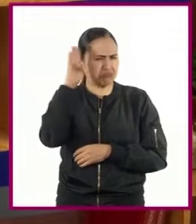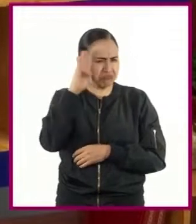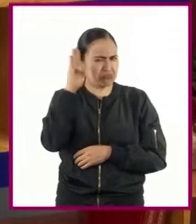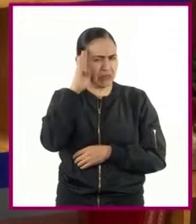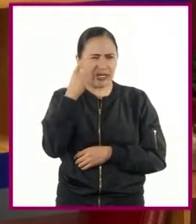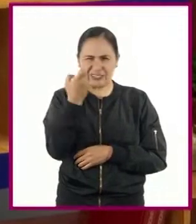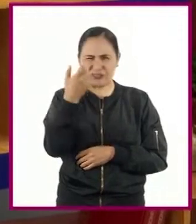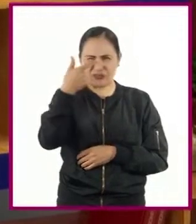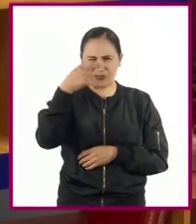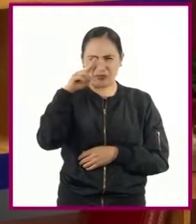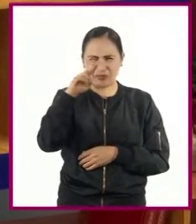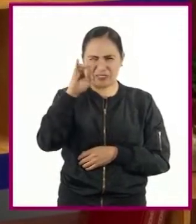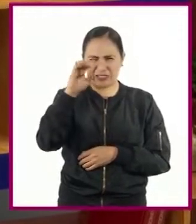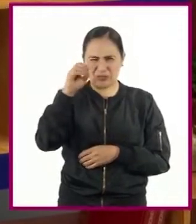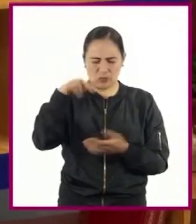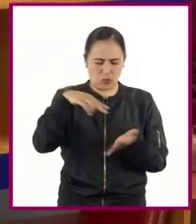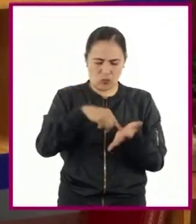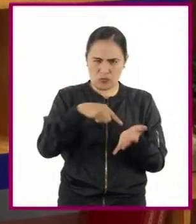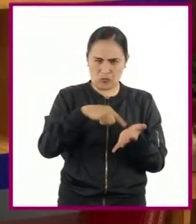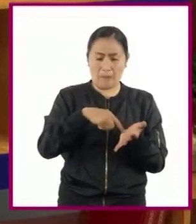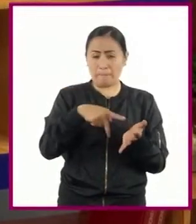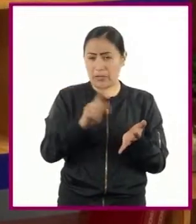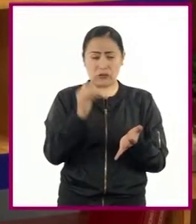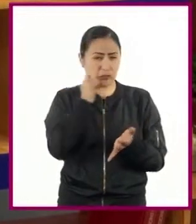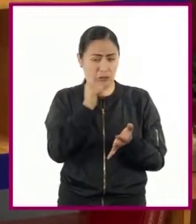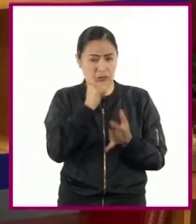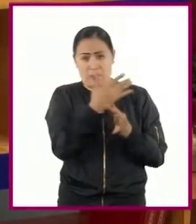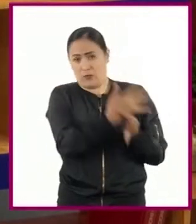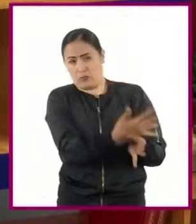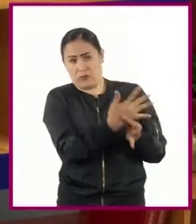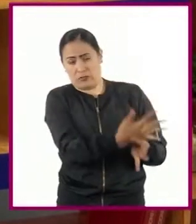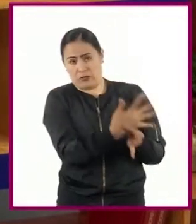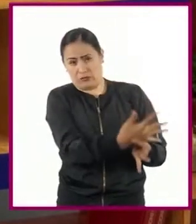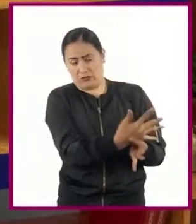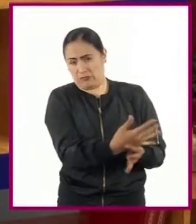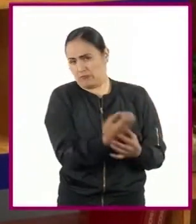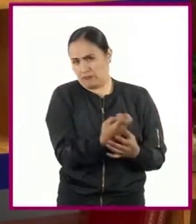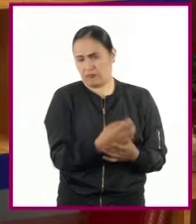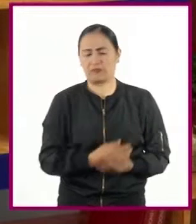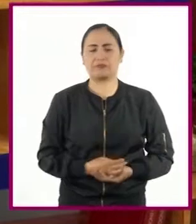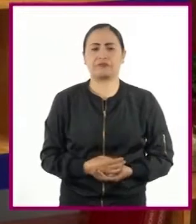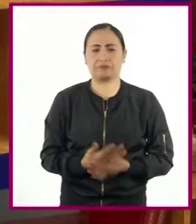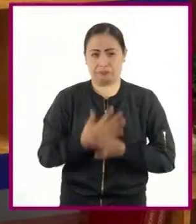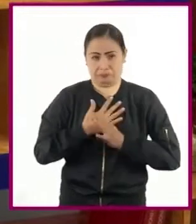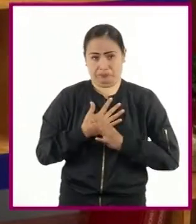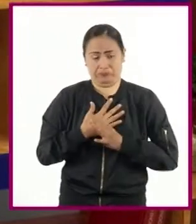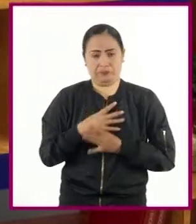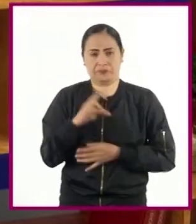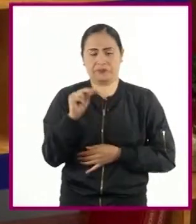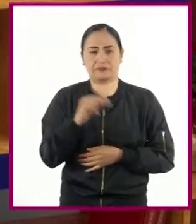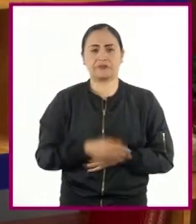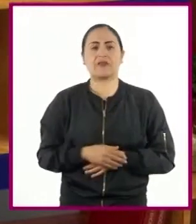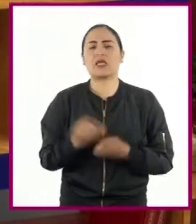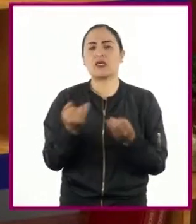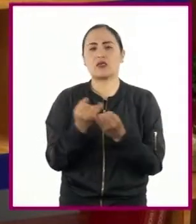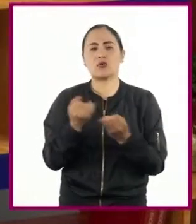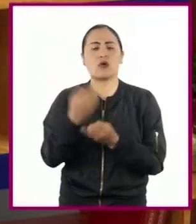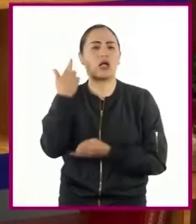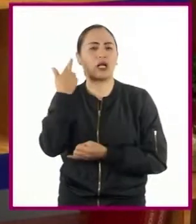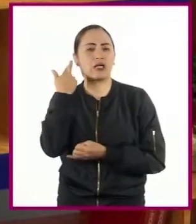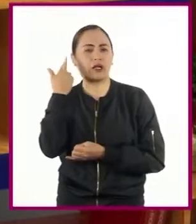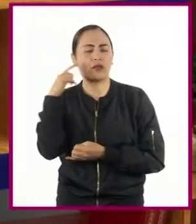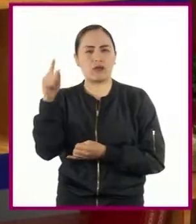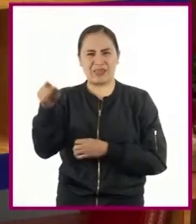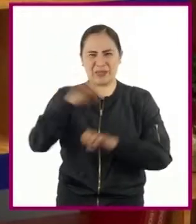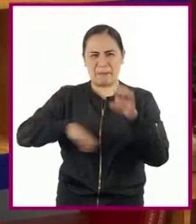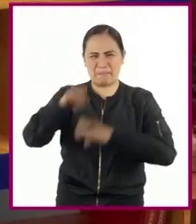el guión, pero siempre dando crédito a la fuente. En todas las estaciones de radio cuentan con un área de redacción y en el caso